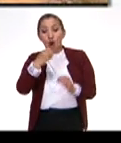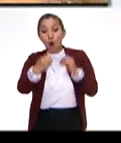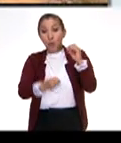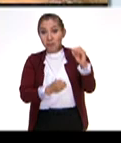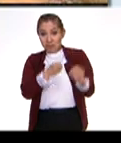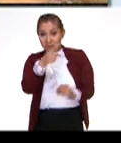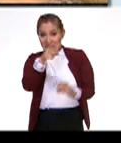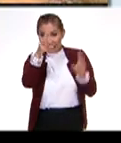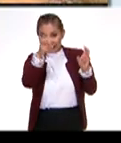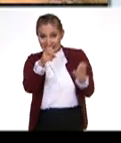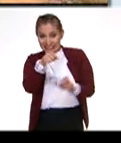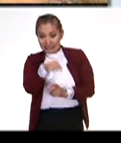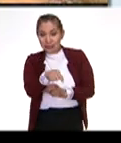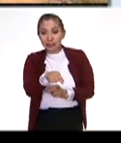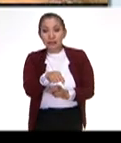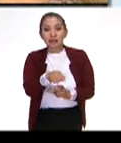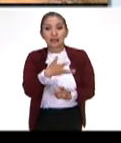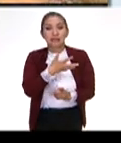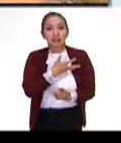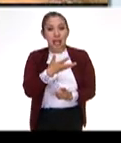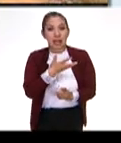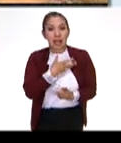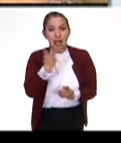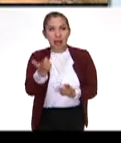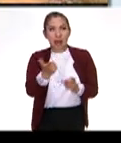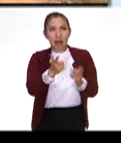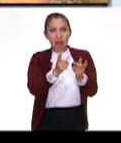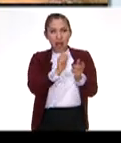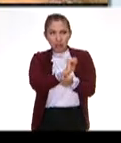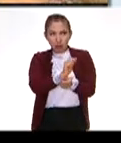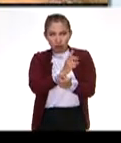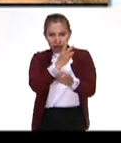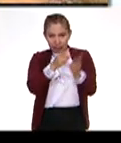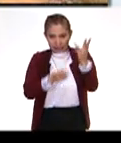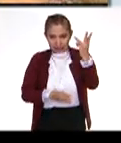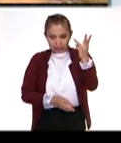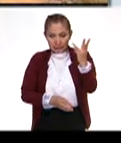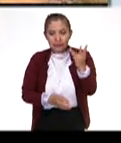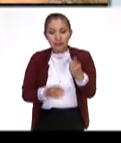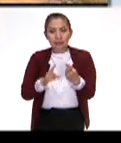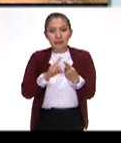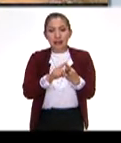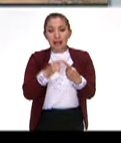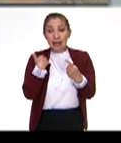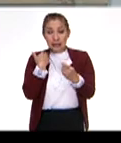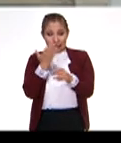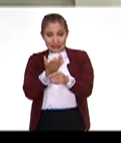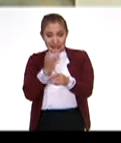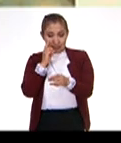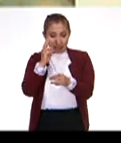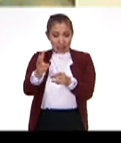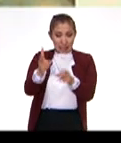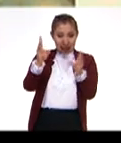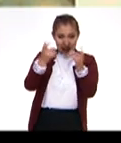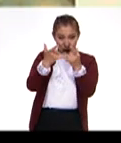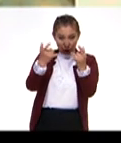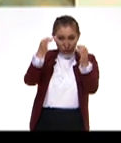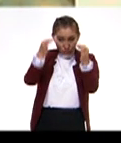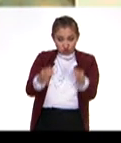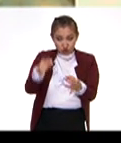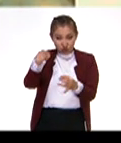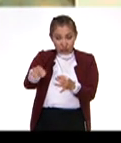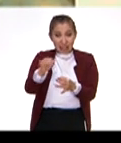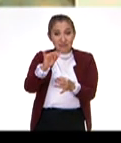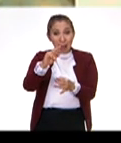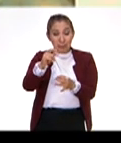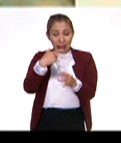teatro que tiene en el reparto a 3 actores. La anécdota de La Infamia me